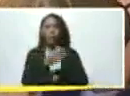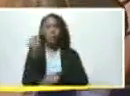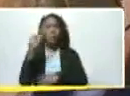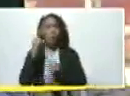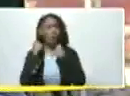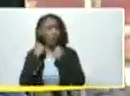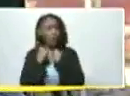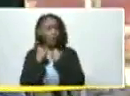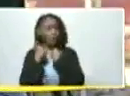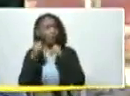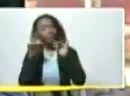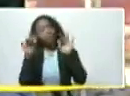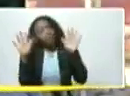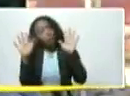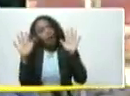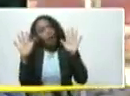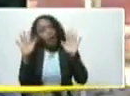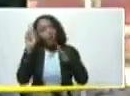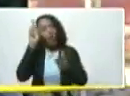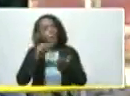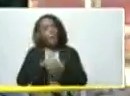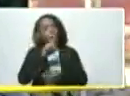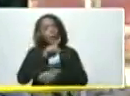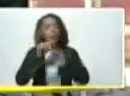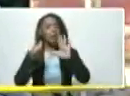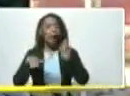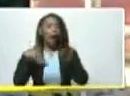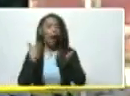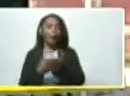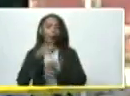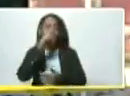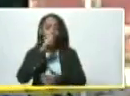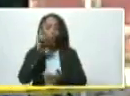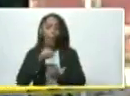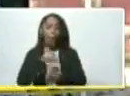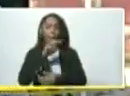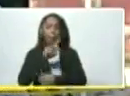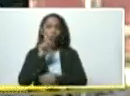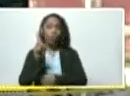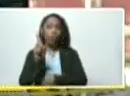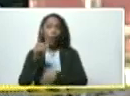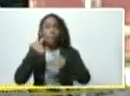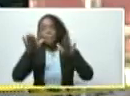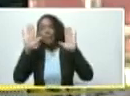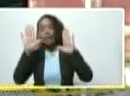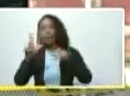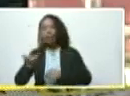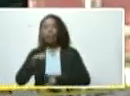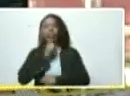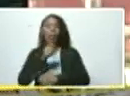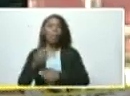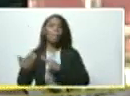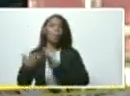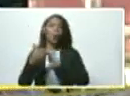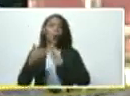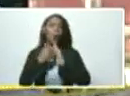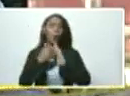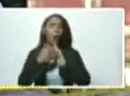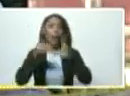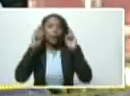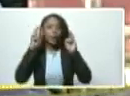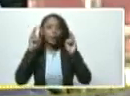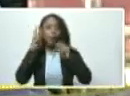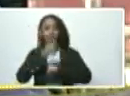duro quizás, y desde el 2016 al año 2021, presidente, a pesar de todas las dificultades en el sector